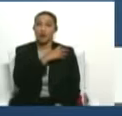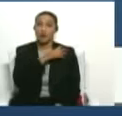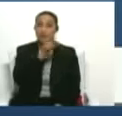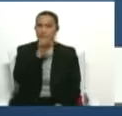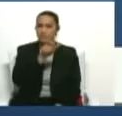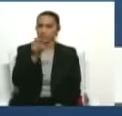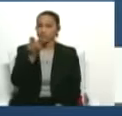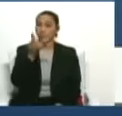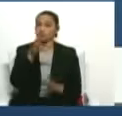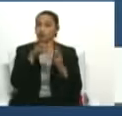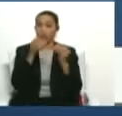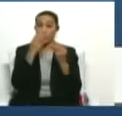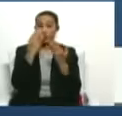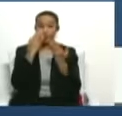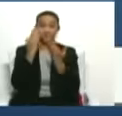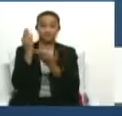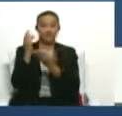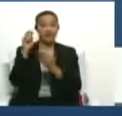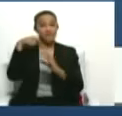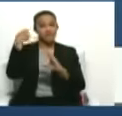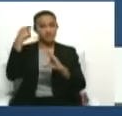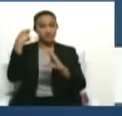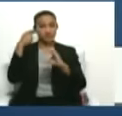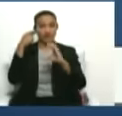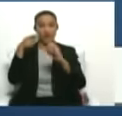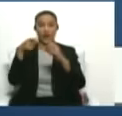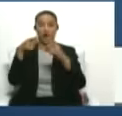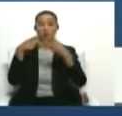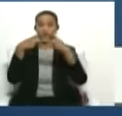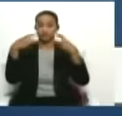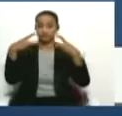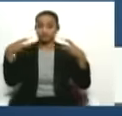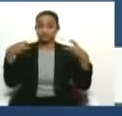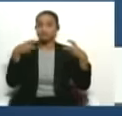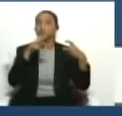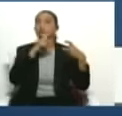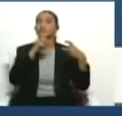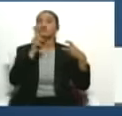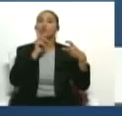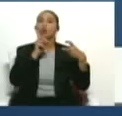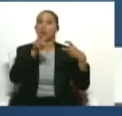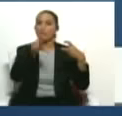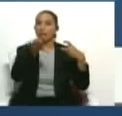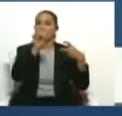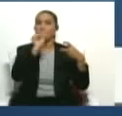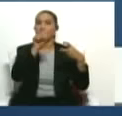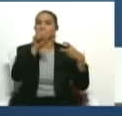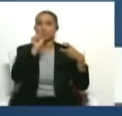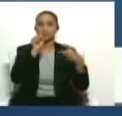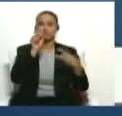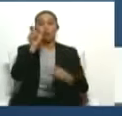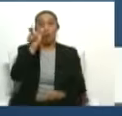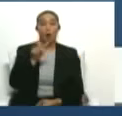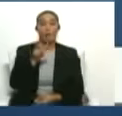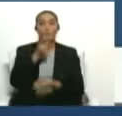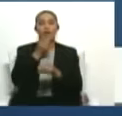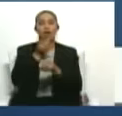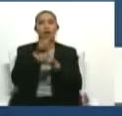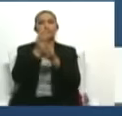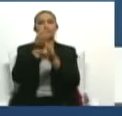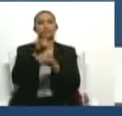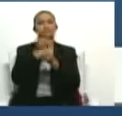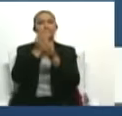clarito. Aquí nadie puede decir que no escuchó de la boca de este criminal,